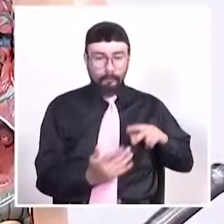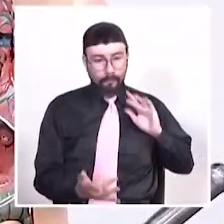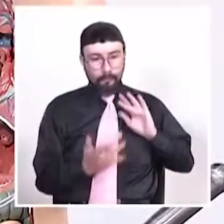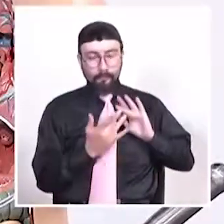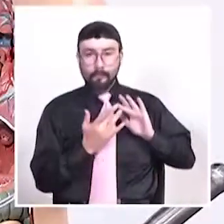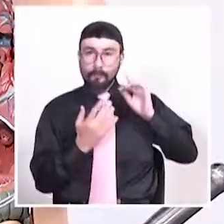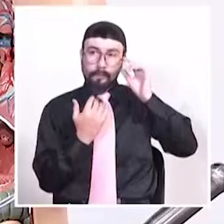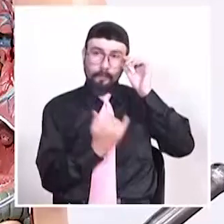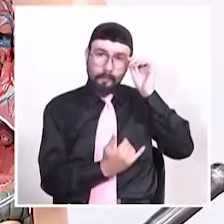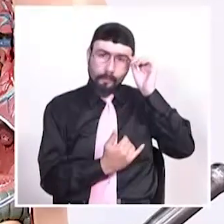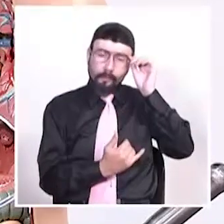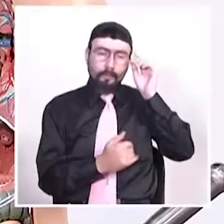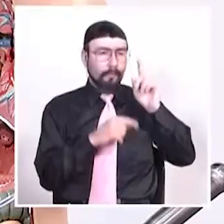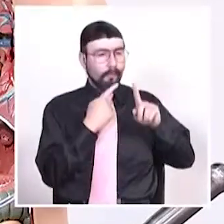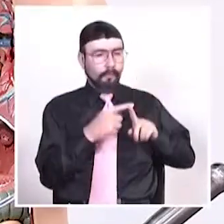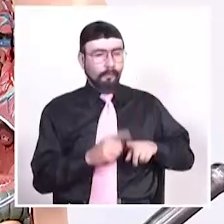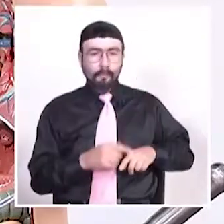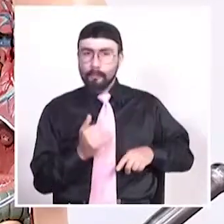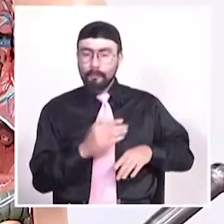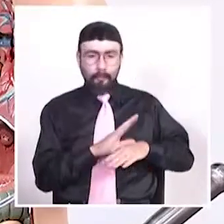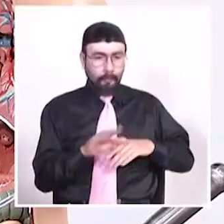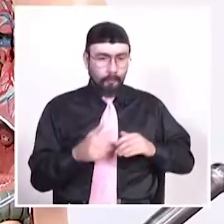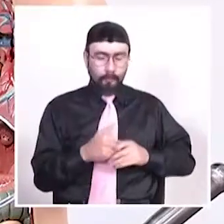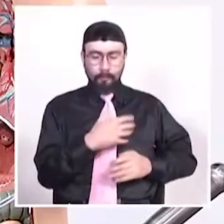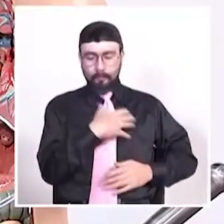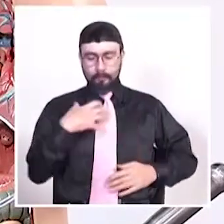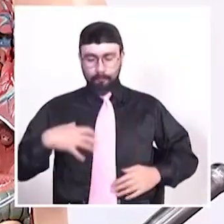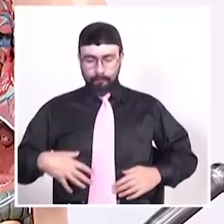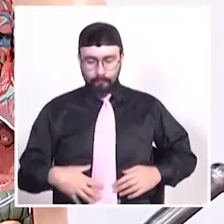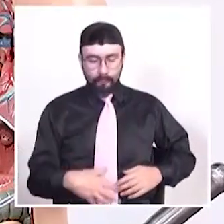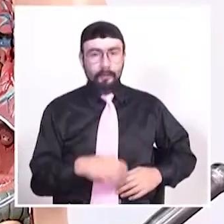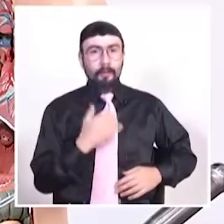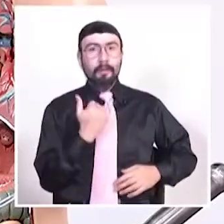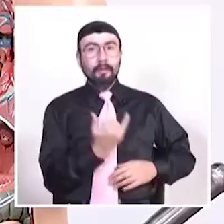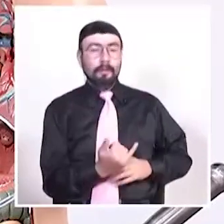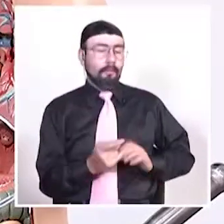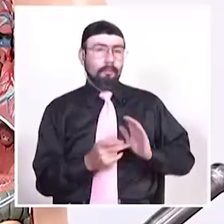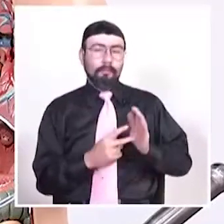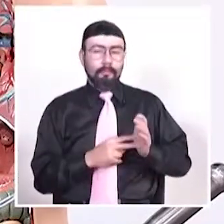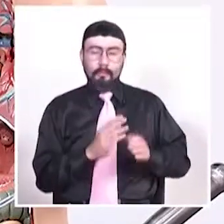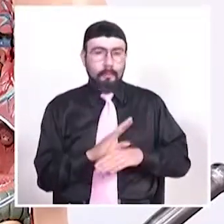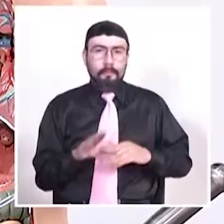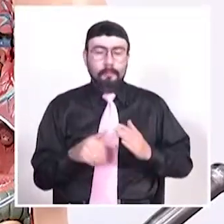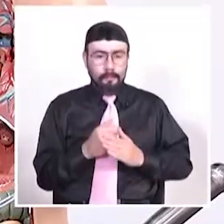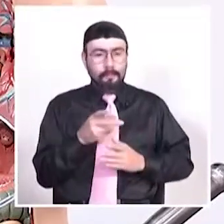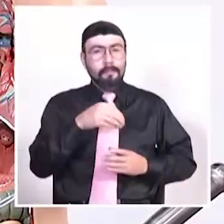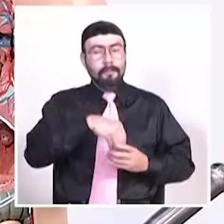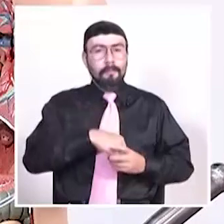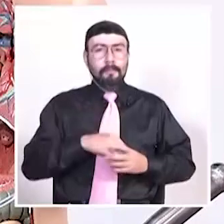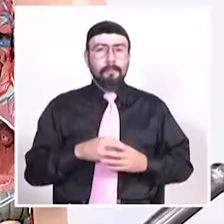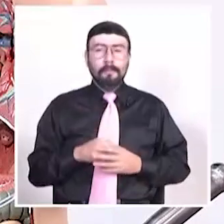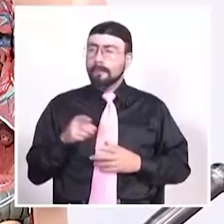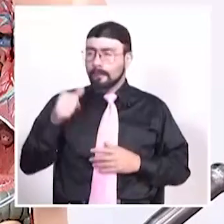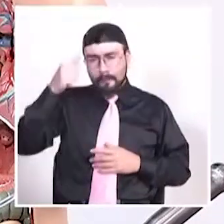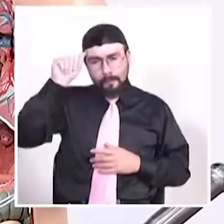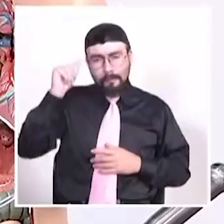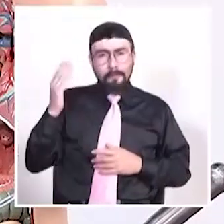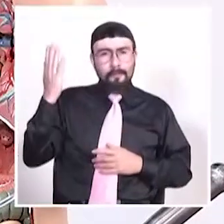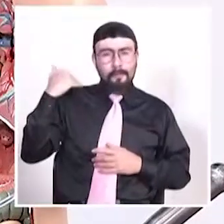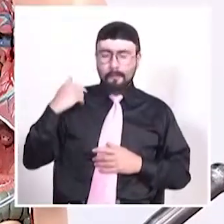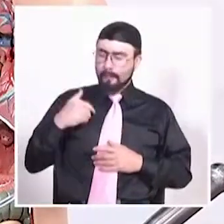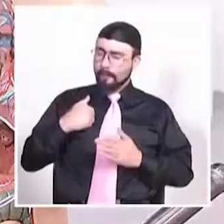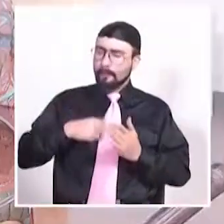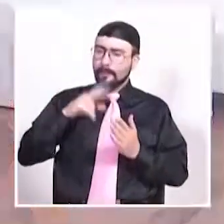darle ramas a todos los órganos del abdomen, o sea, a todas las vísceras abdominales. Usted recuerda, yo